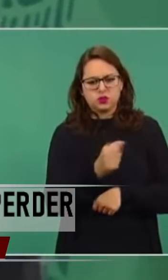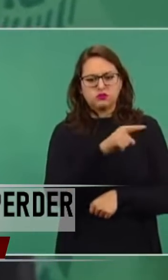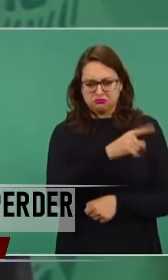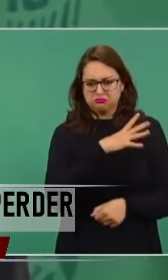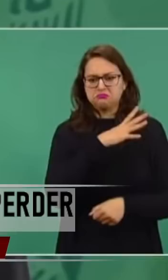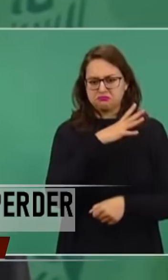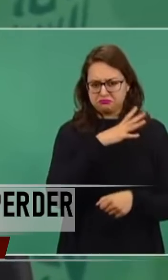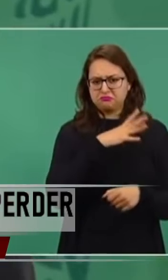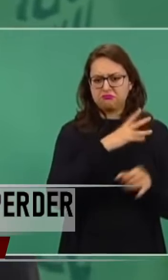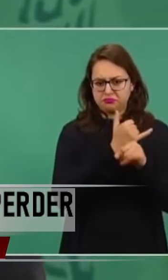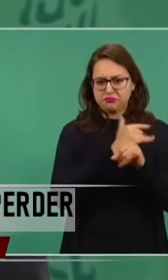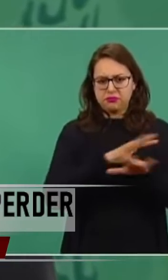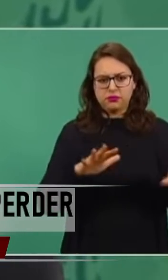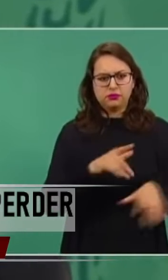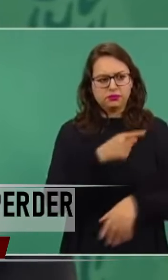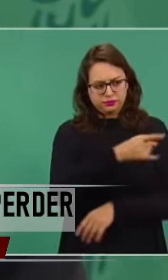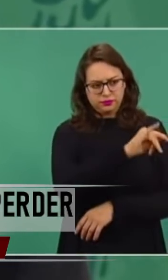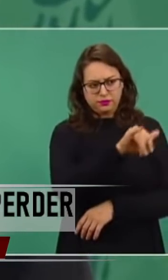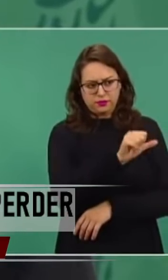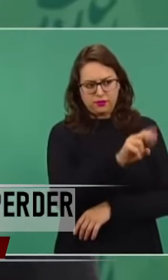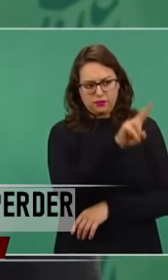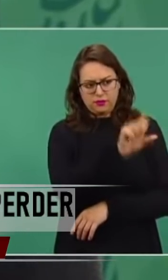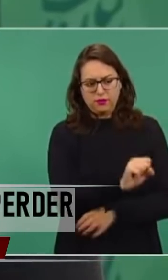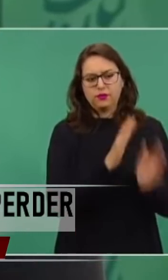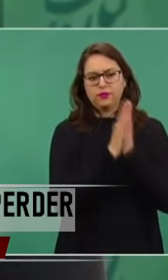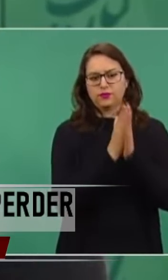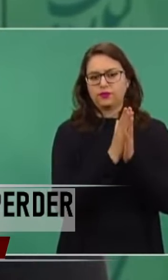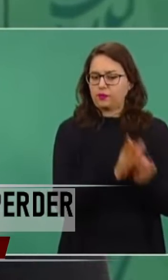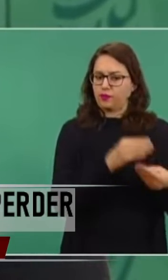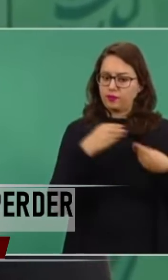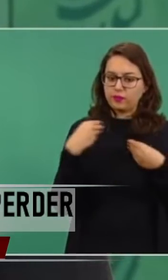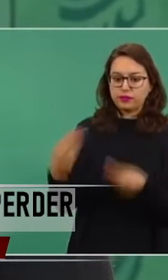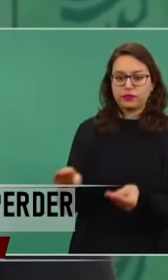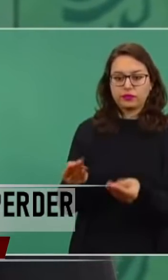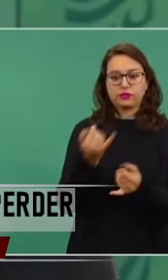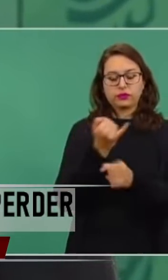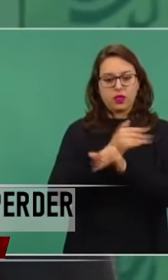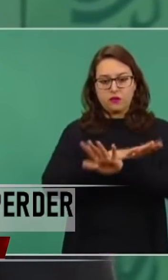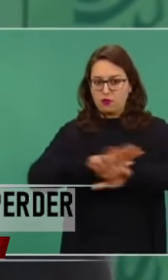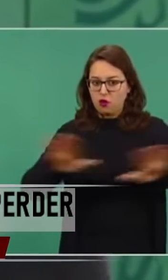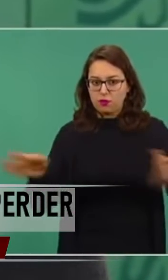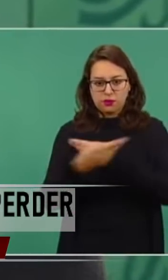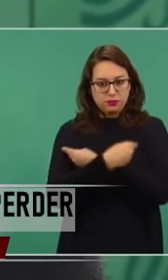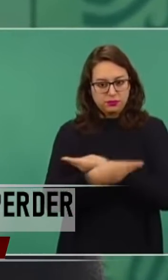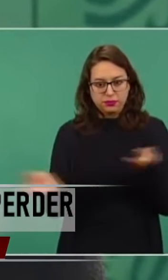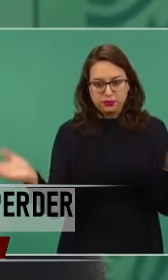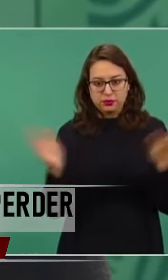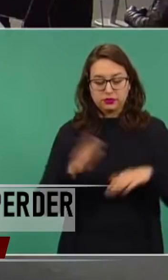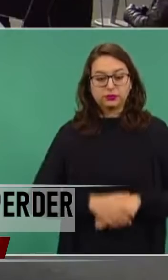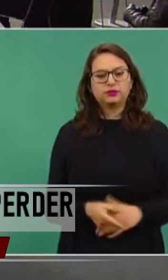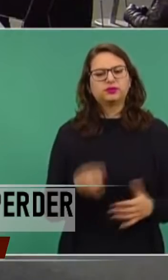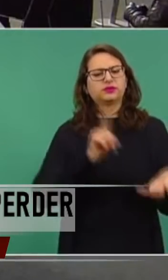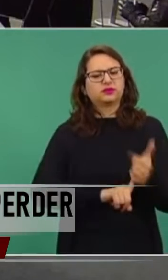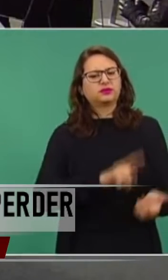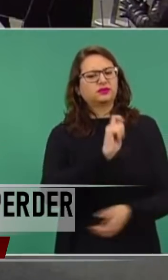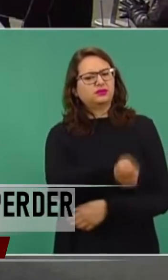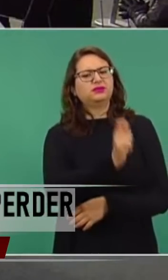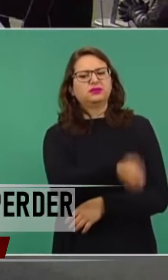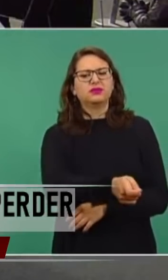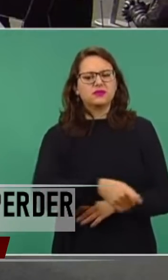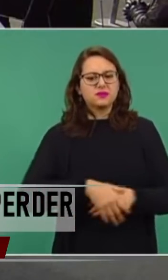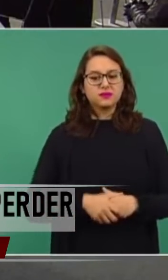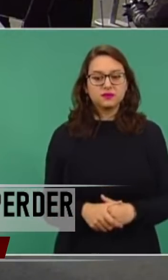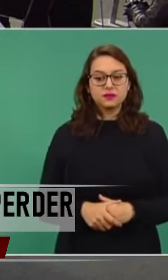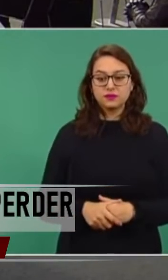le voy a pedir a Jesús que les entregue el informe sobre esto ¿qué decía este dictamen presidente?